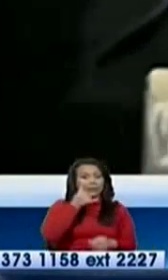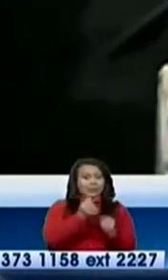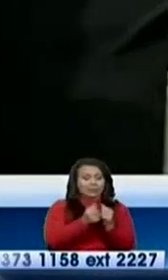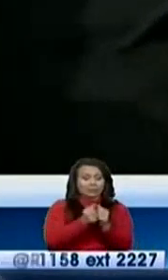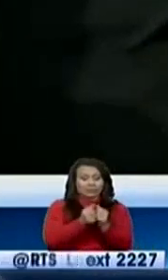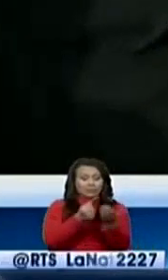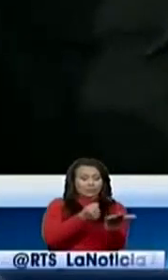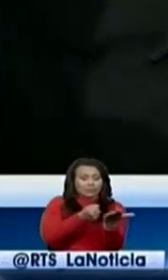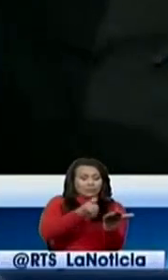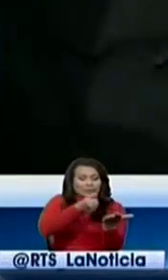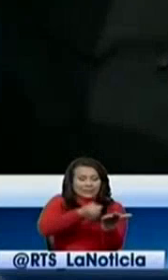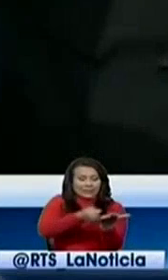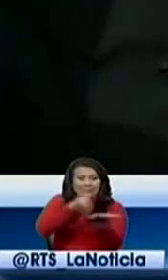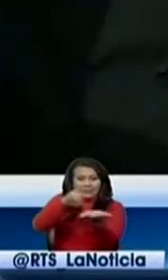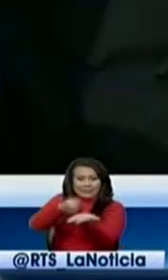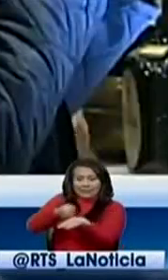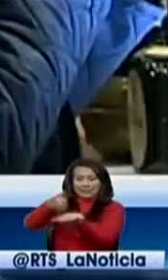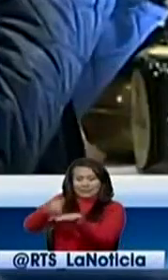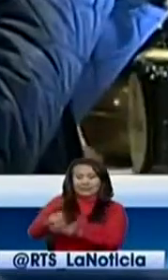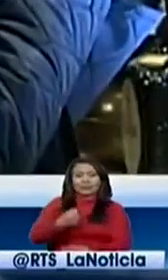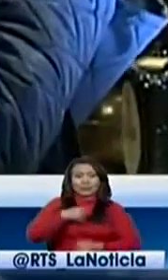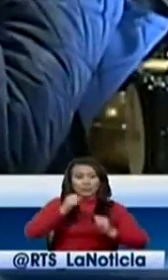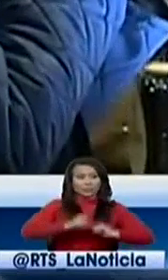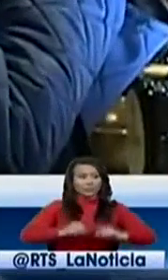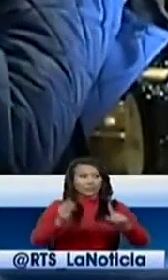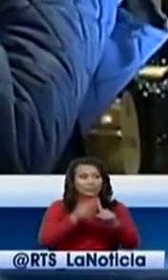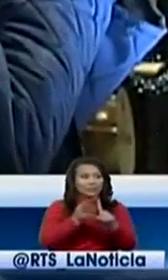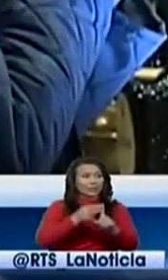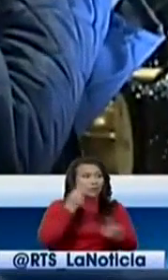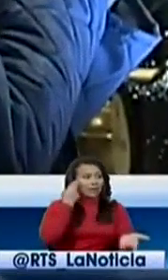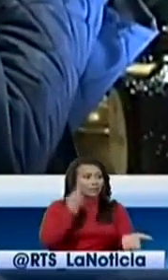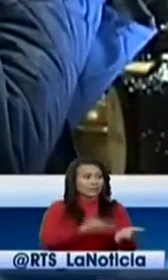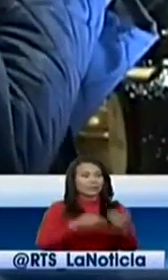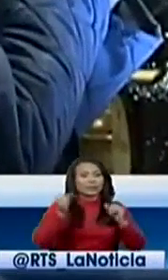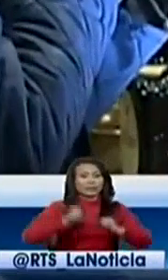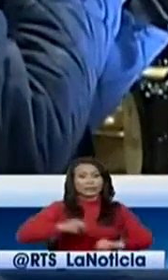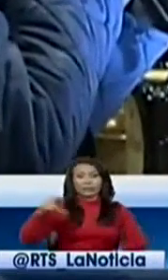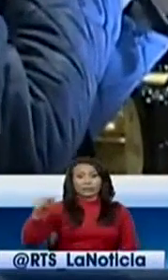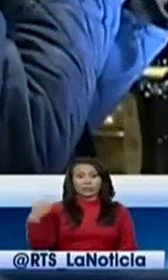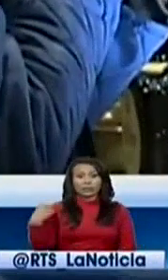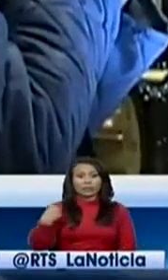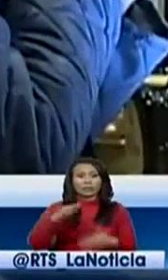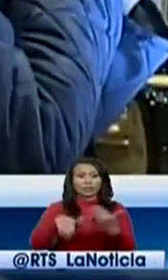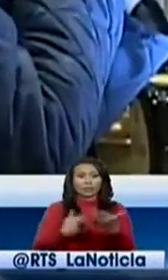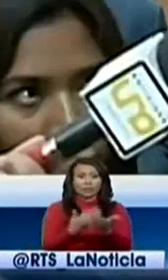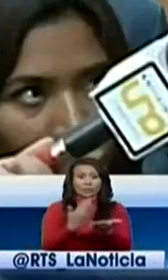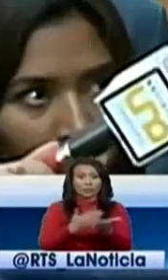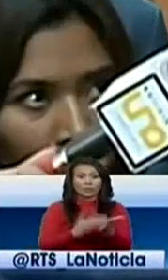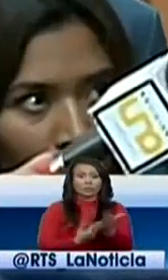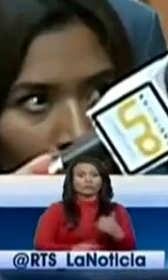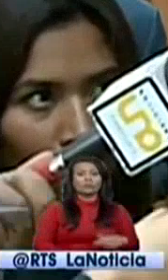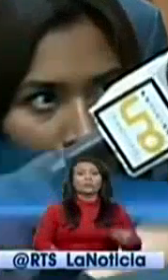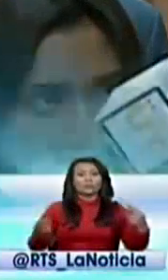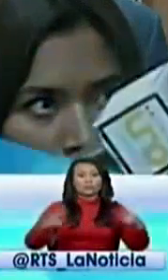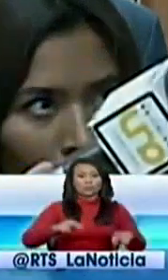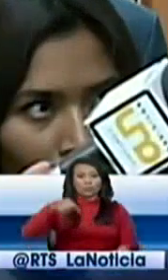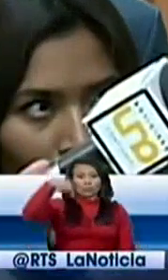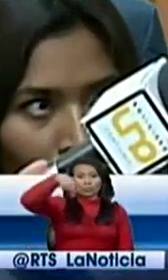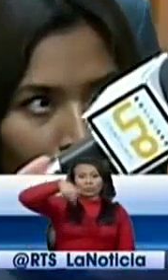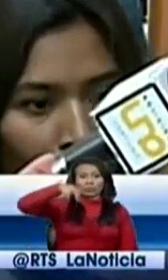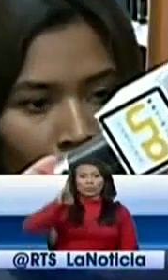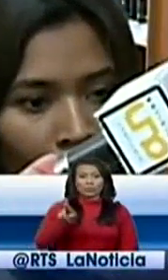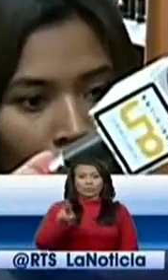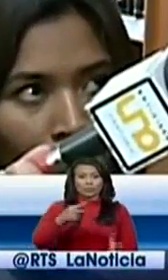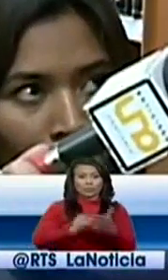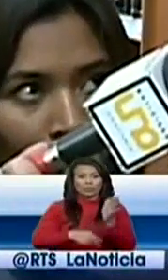puede ser descargada por los ciudadanos para poder revisar si el licor ha cumplido con todos los requisitos de importación. El código QR, que viene de las